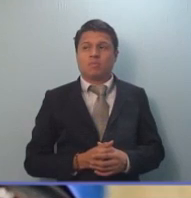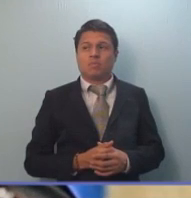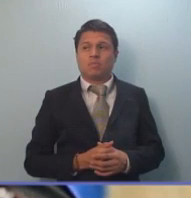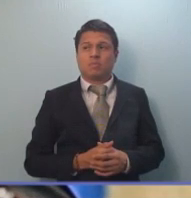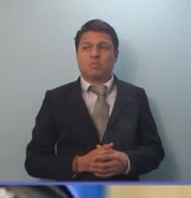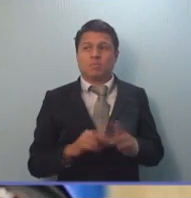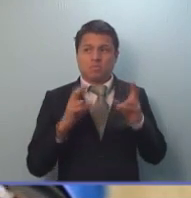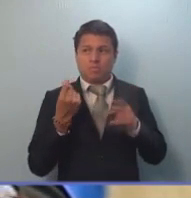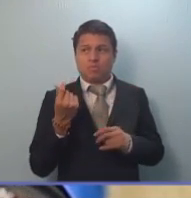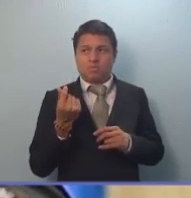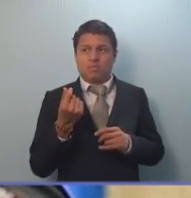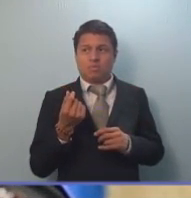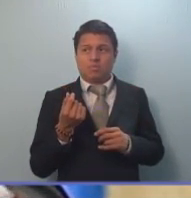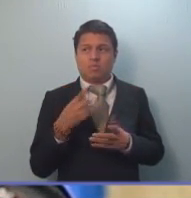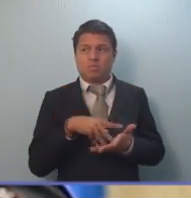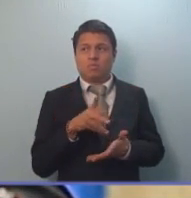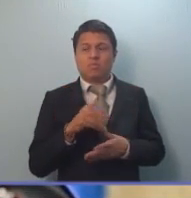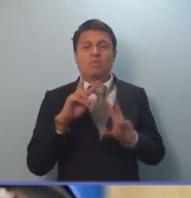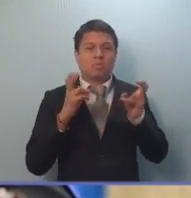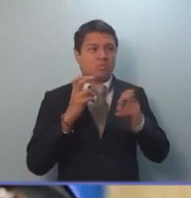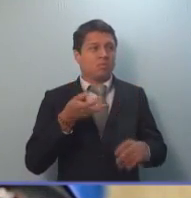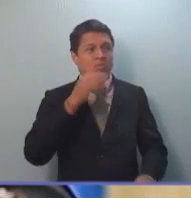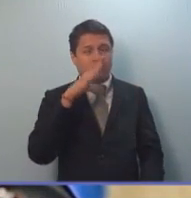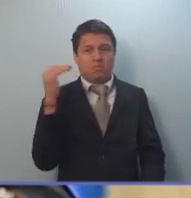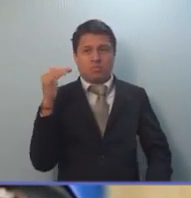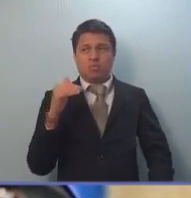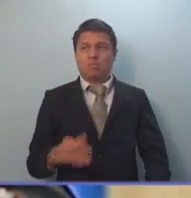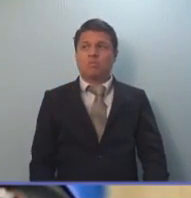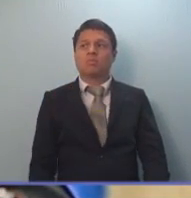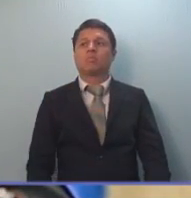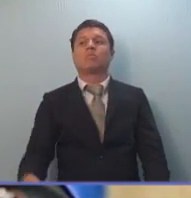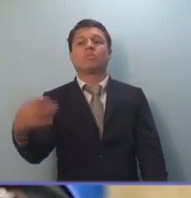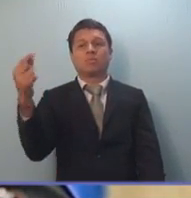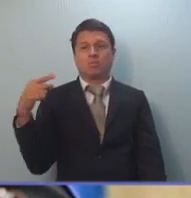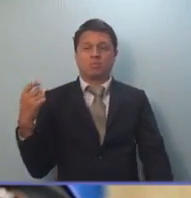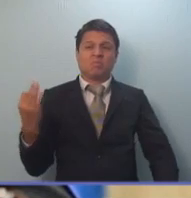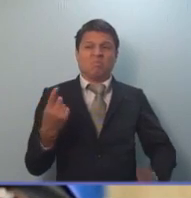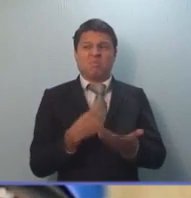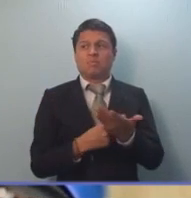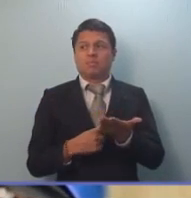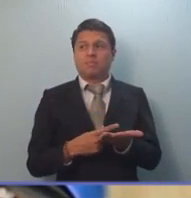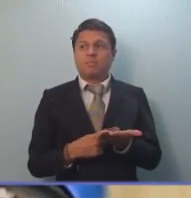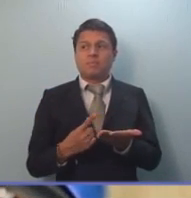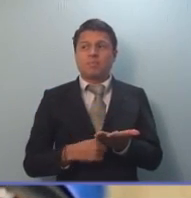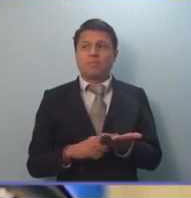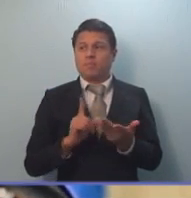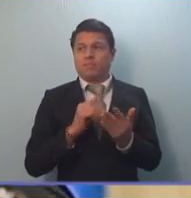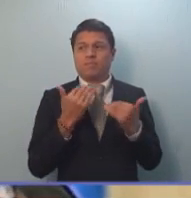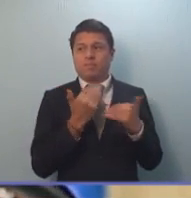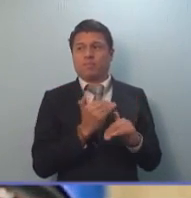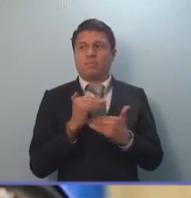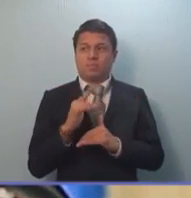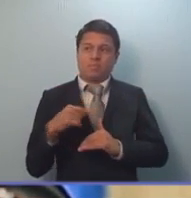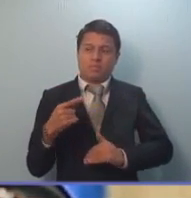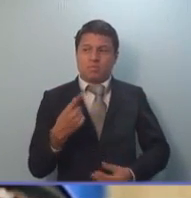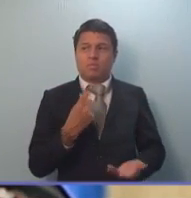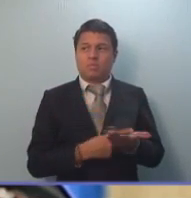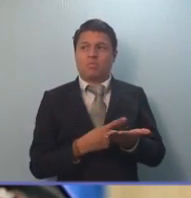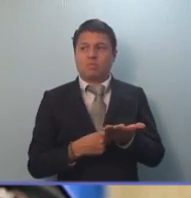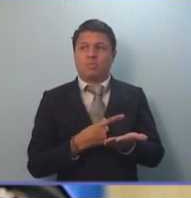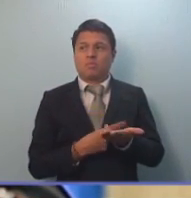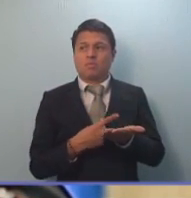El tema de las finanzas públicas es una cosa de Estado. Siempre hay que dialogar, no hay que obstruir, siempre